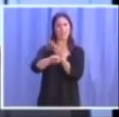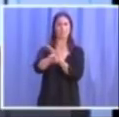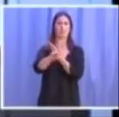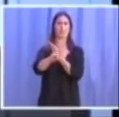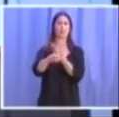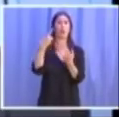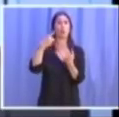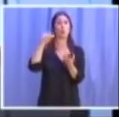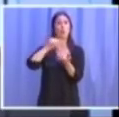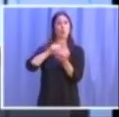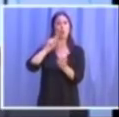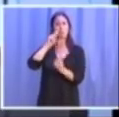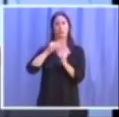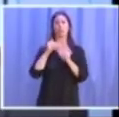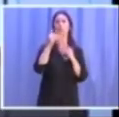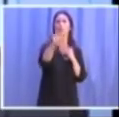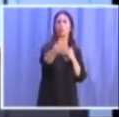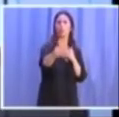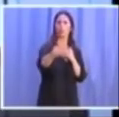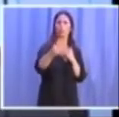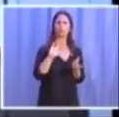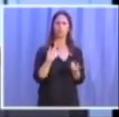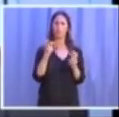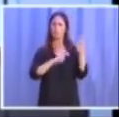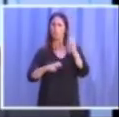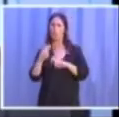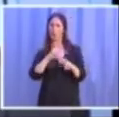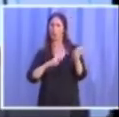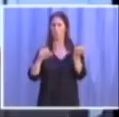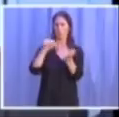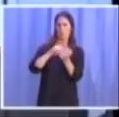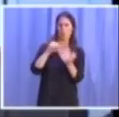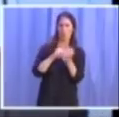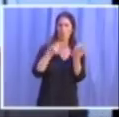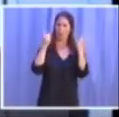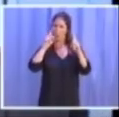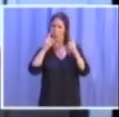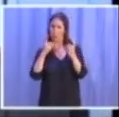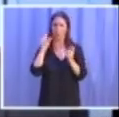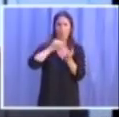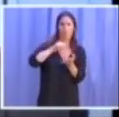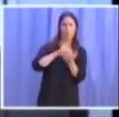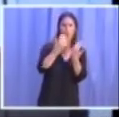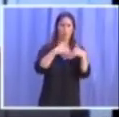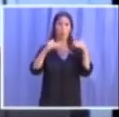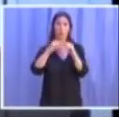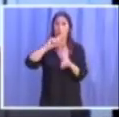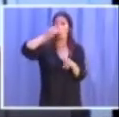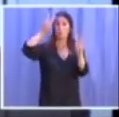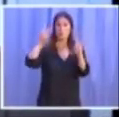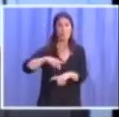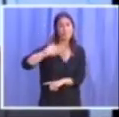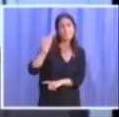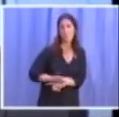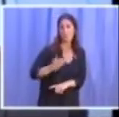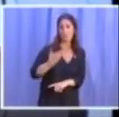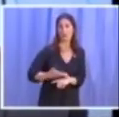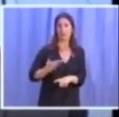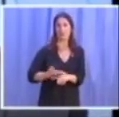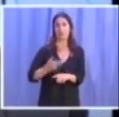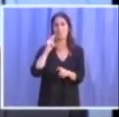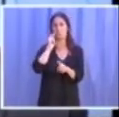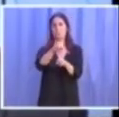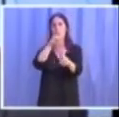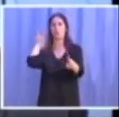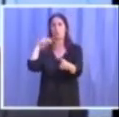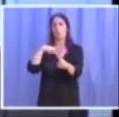ciudad que mira con confianza al futuro, buscando ser una ciudad educadora, una ciudad en igualdad y con ejes fundamentales de un proyecto y de visión de ciudad